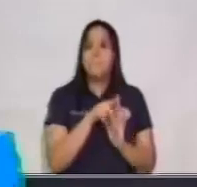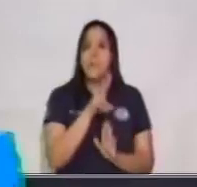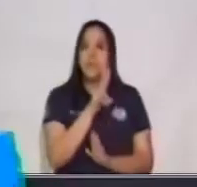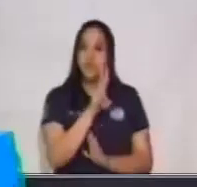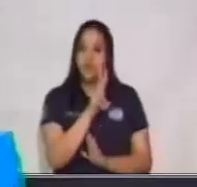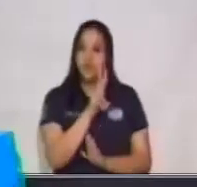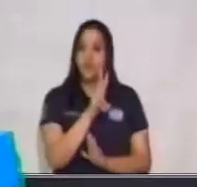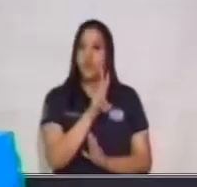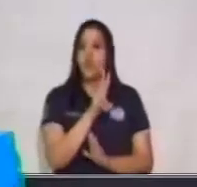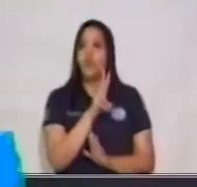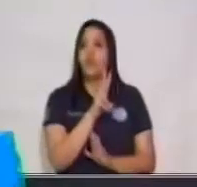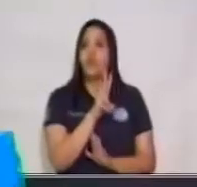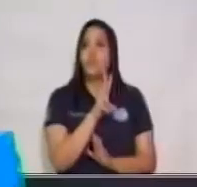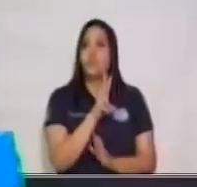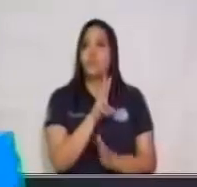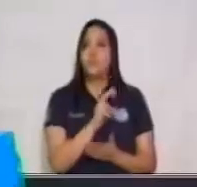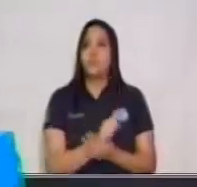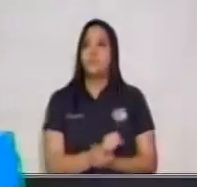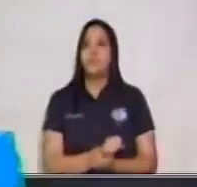Menos 2 veces